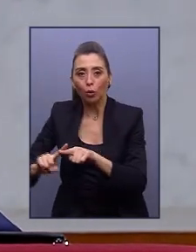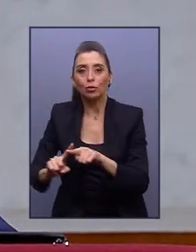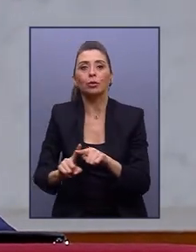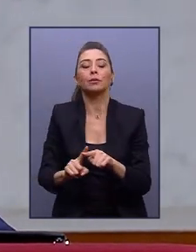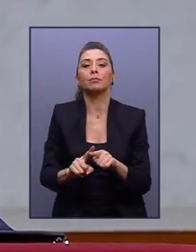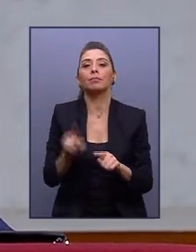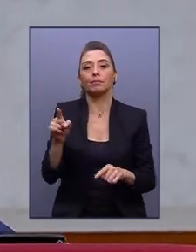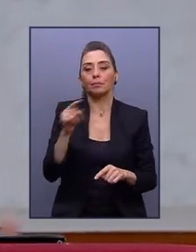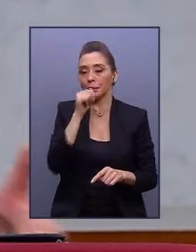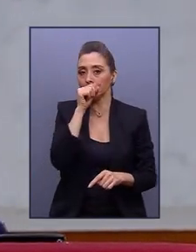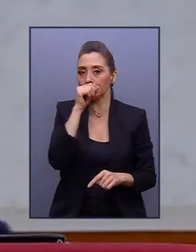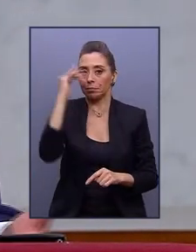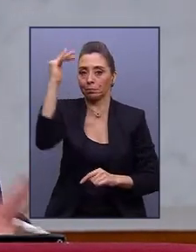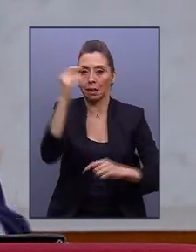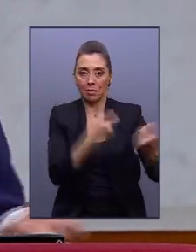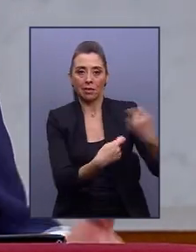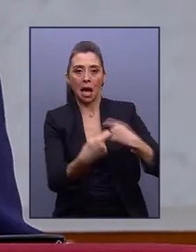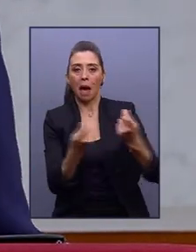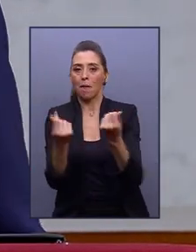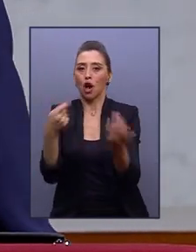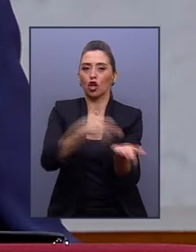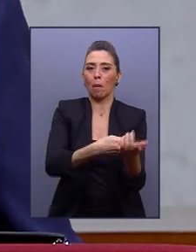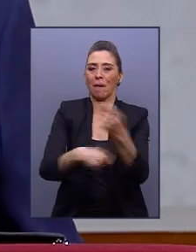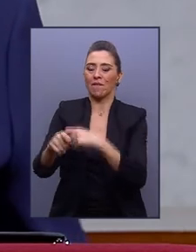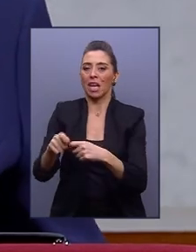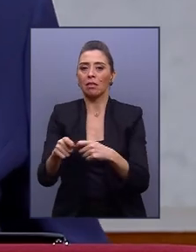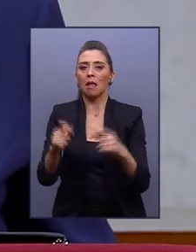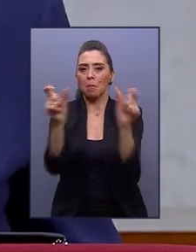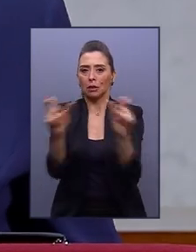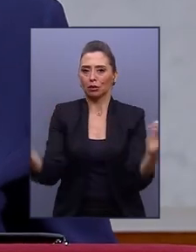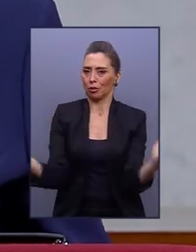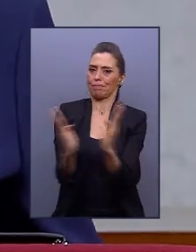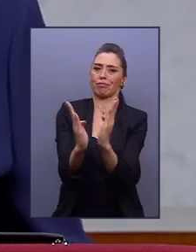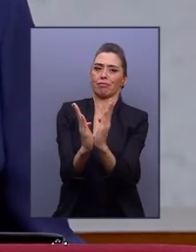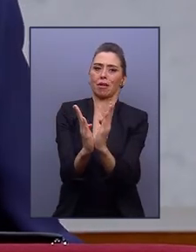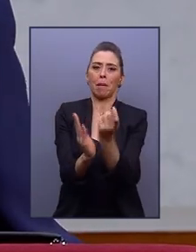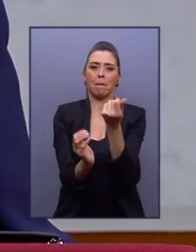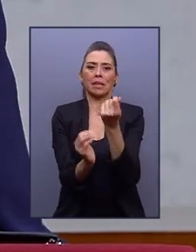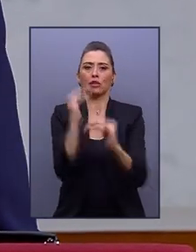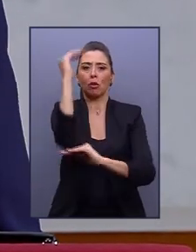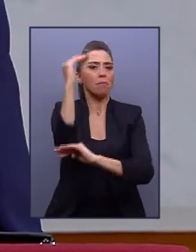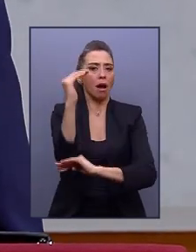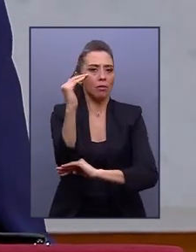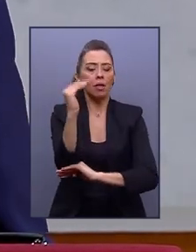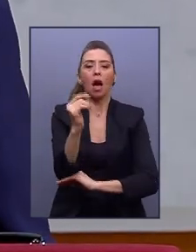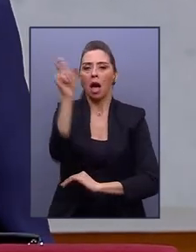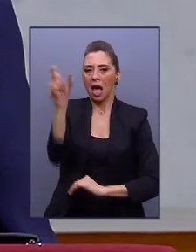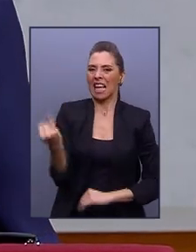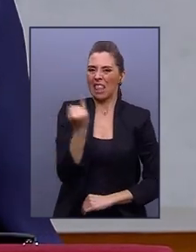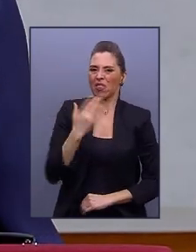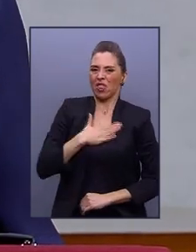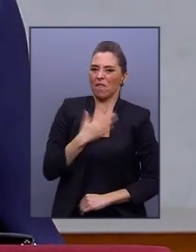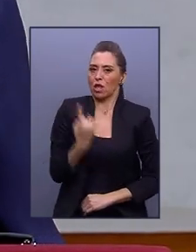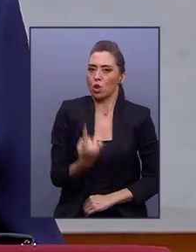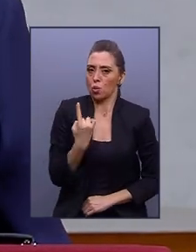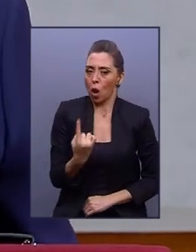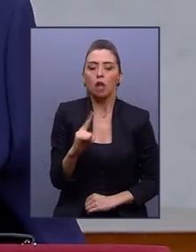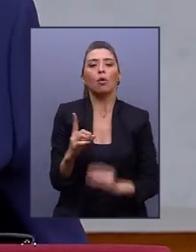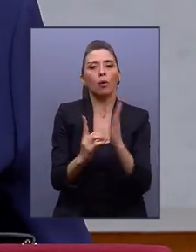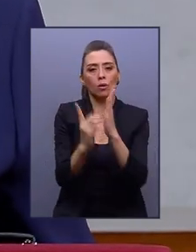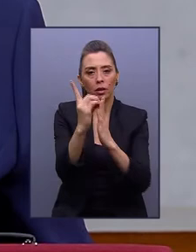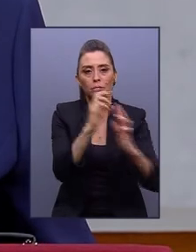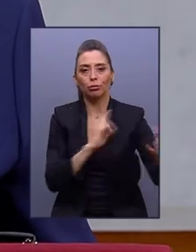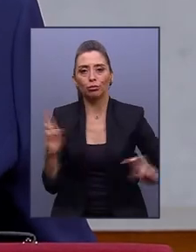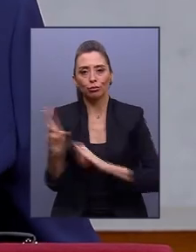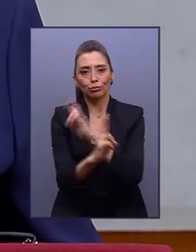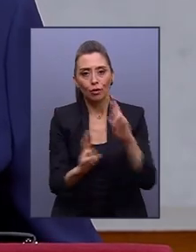de la ideología de mercado que le pone precio a todo y que enfrenta a las personas entre sí. Hemos enfrentado el individualismo y promovido un modo de convivencia y desarrollo